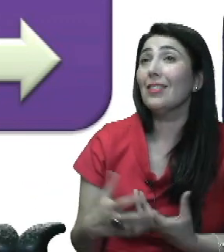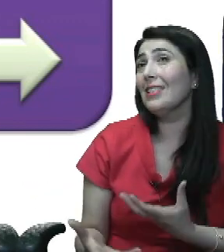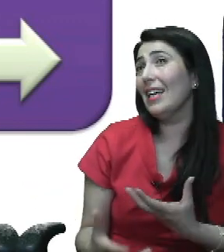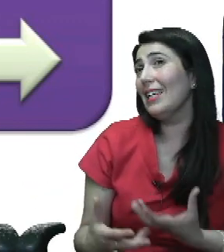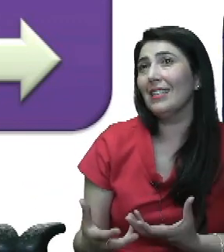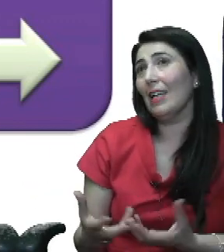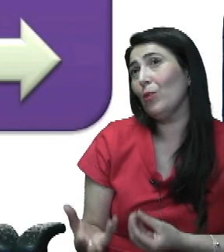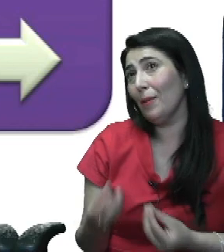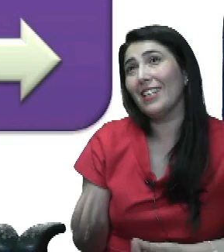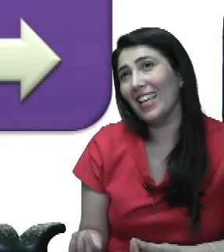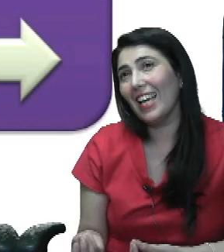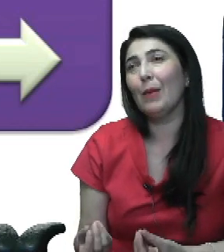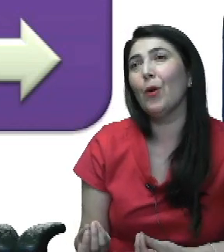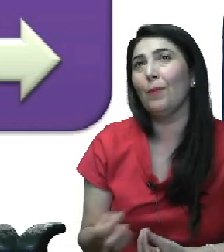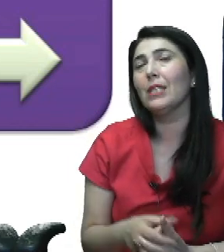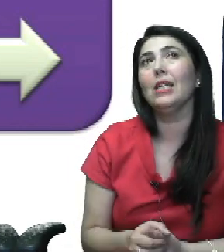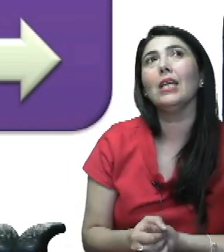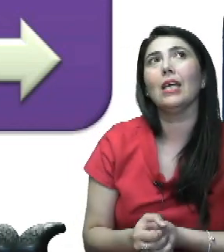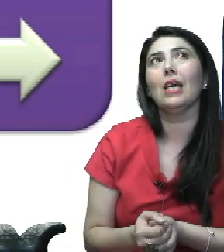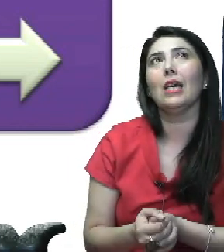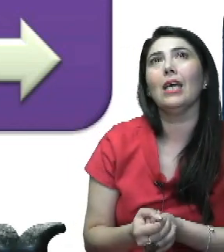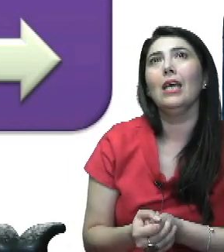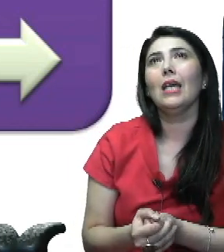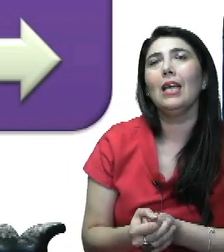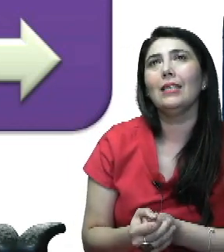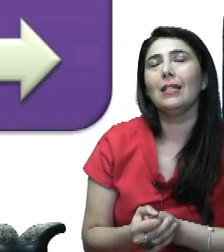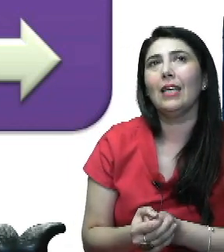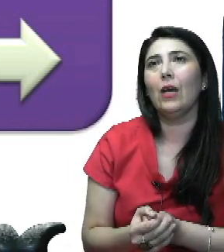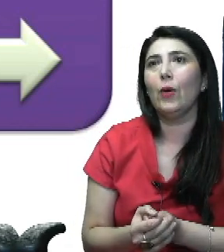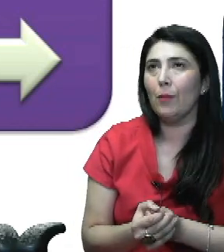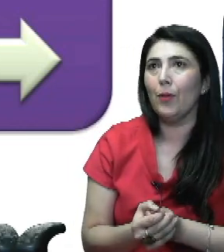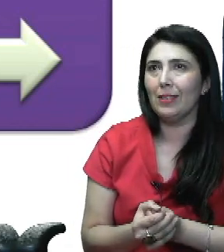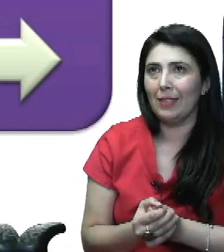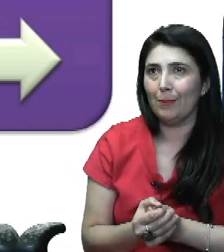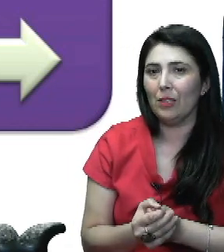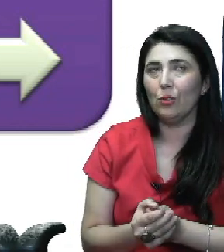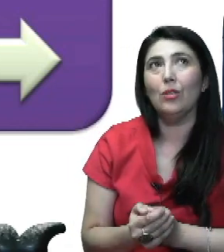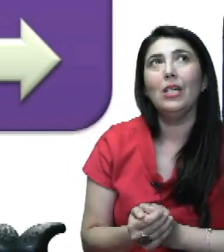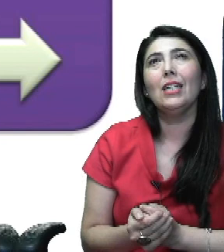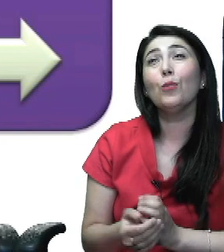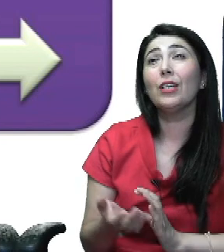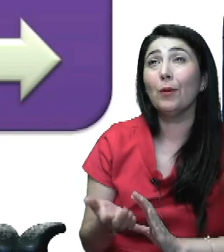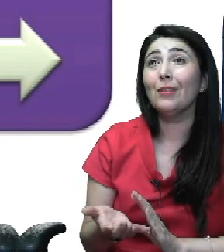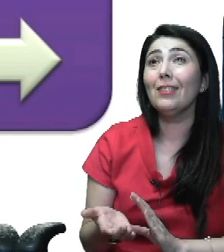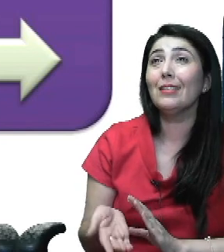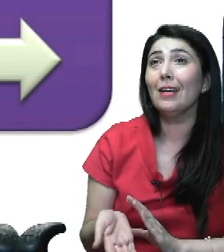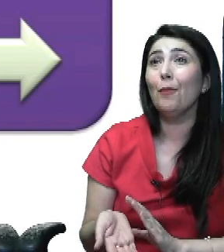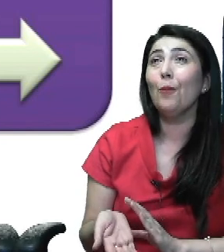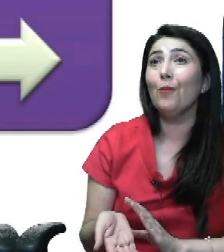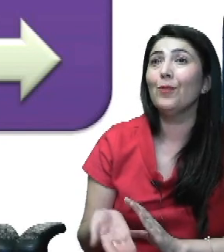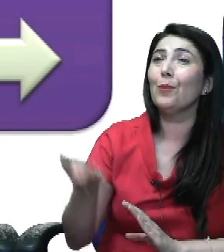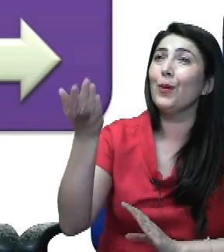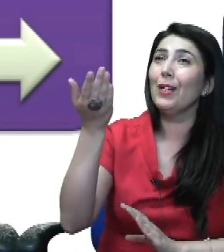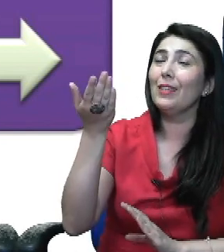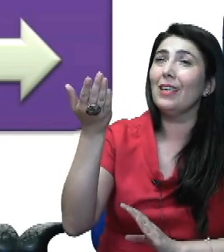Entonces esa es esta última estrategia que queríamos compartir, que es la estrategia de los equipos ARSAM, ¿cierto? Esto podríamos decir que se